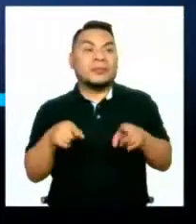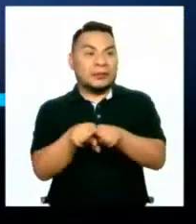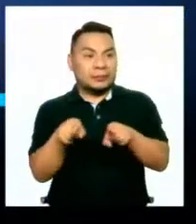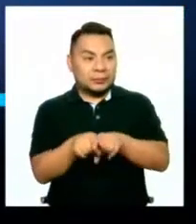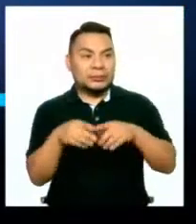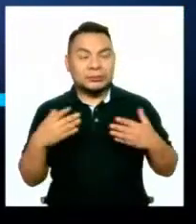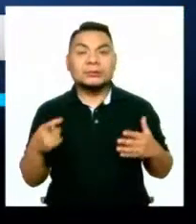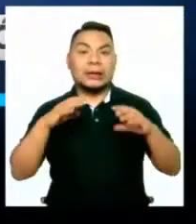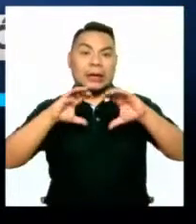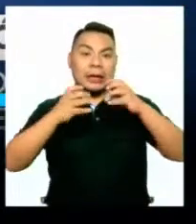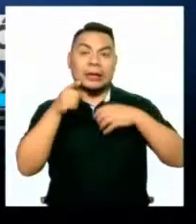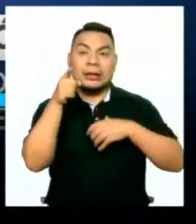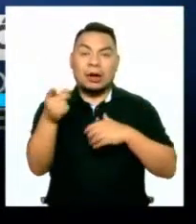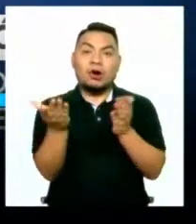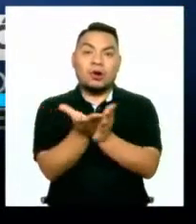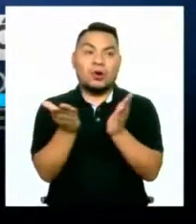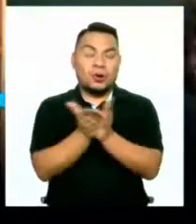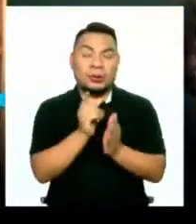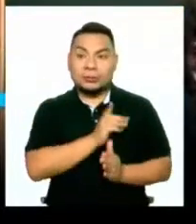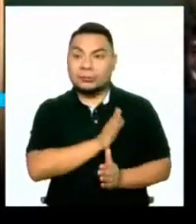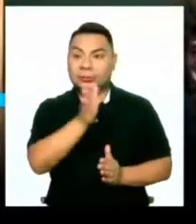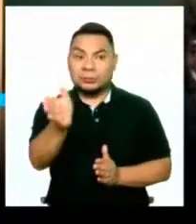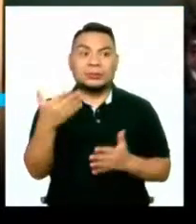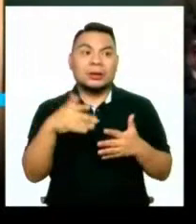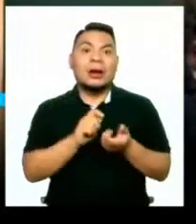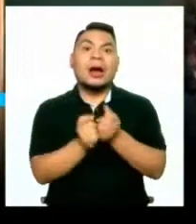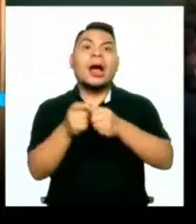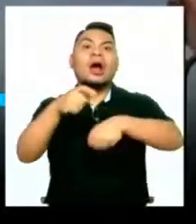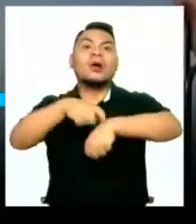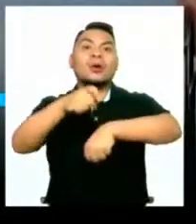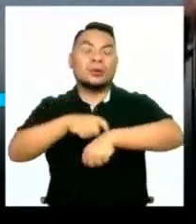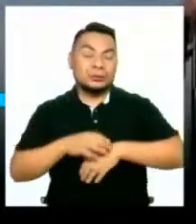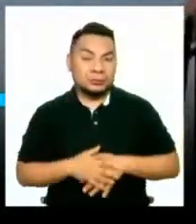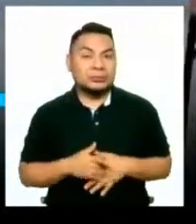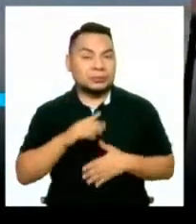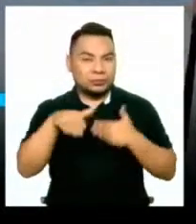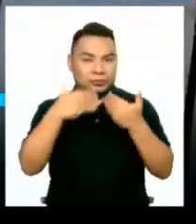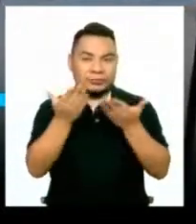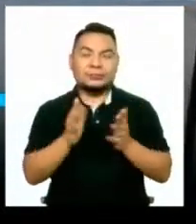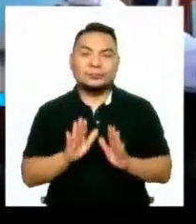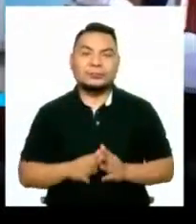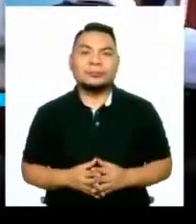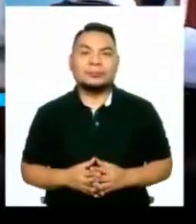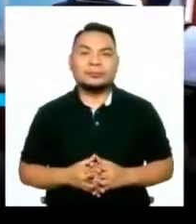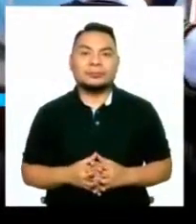Además, las clases escolares presenciales cambian de horario. Tenemos todos los detalles.